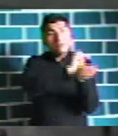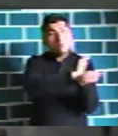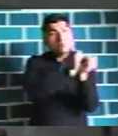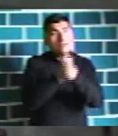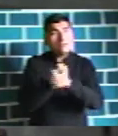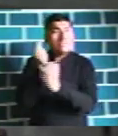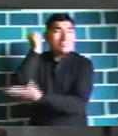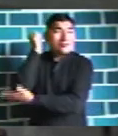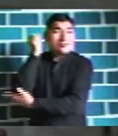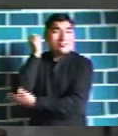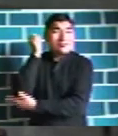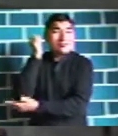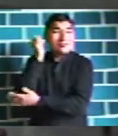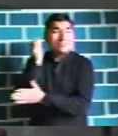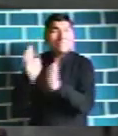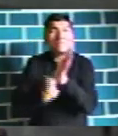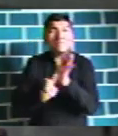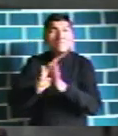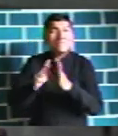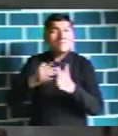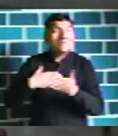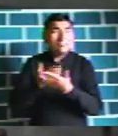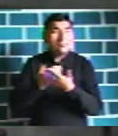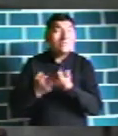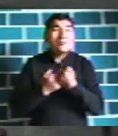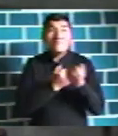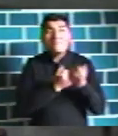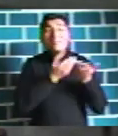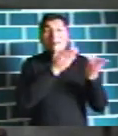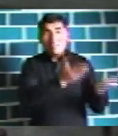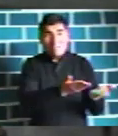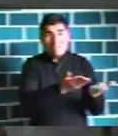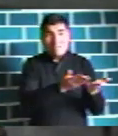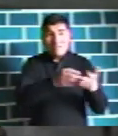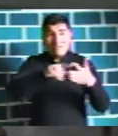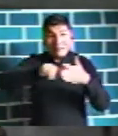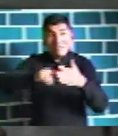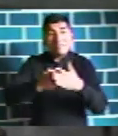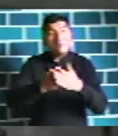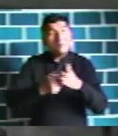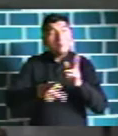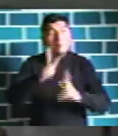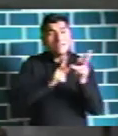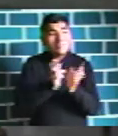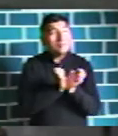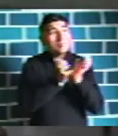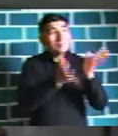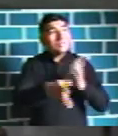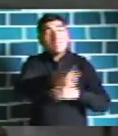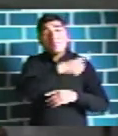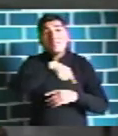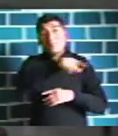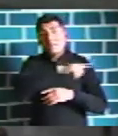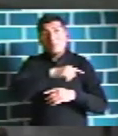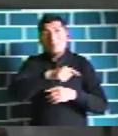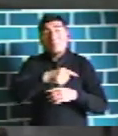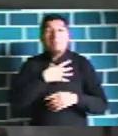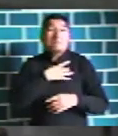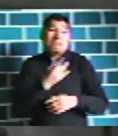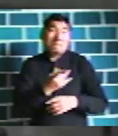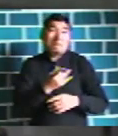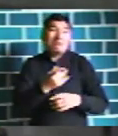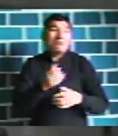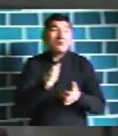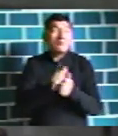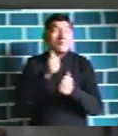avaricia a la solidaridad empieza por el prójimo date el gusto con